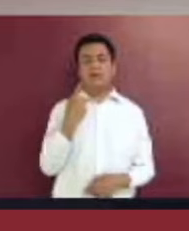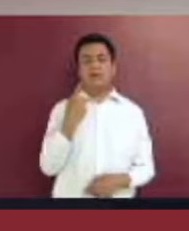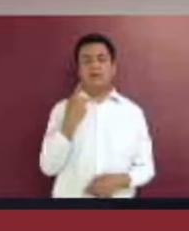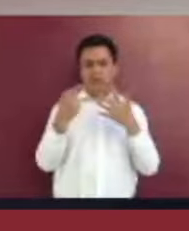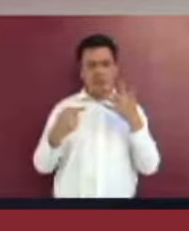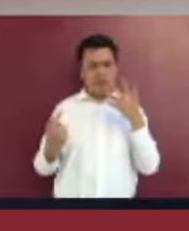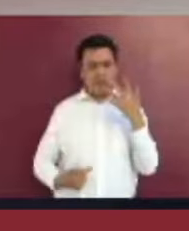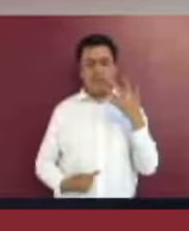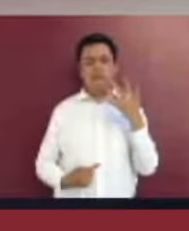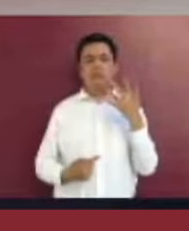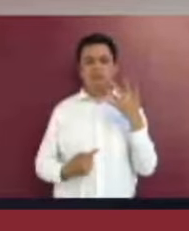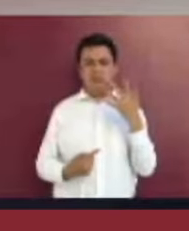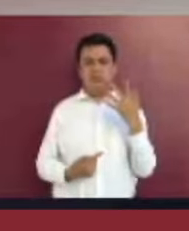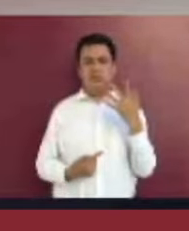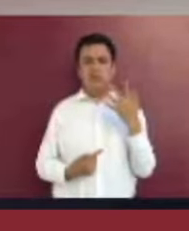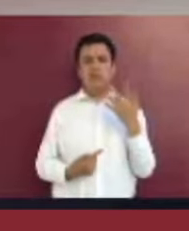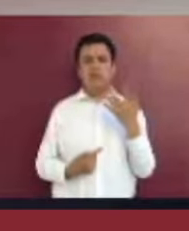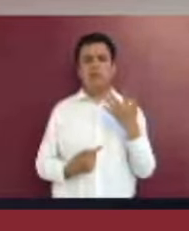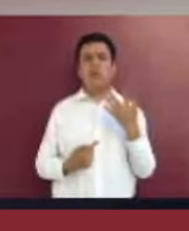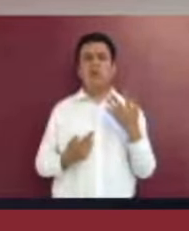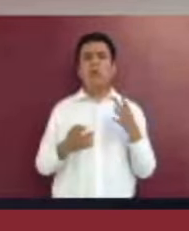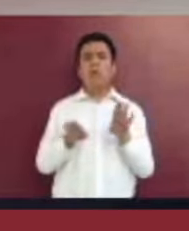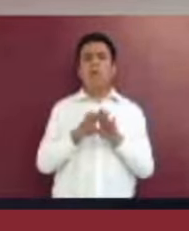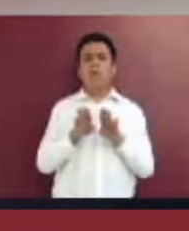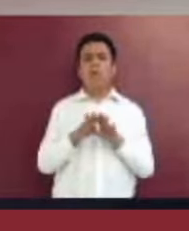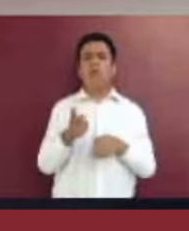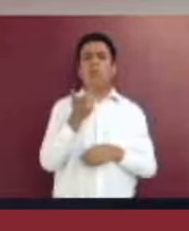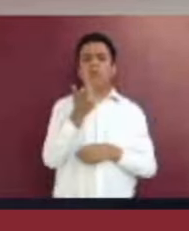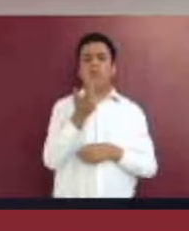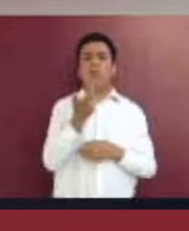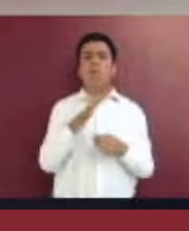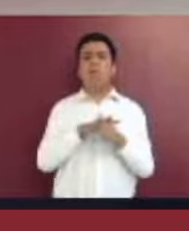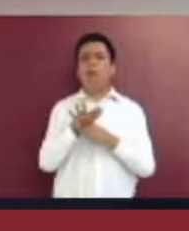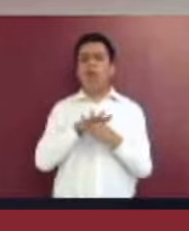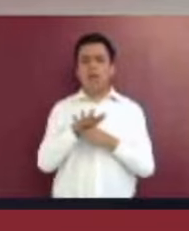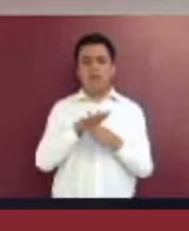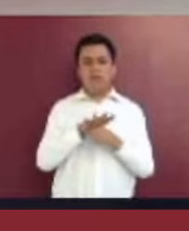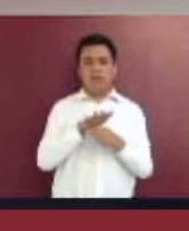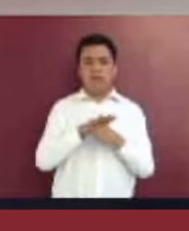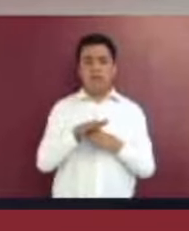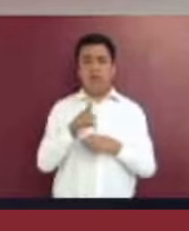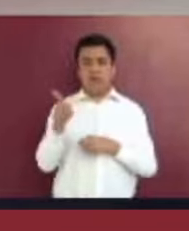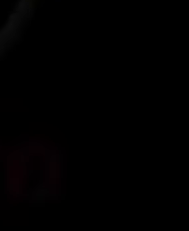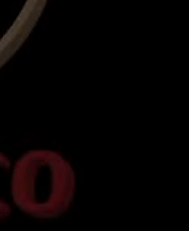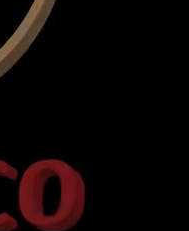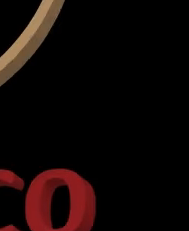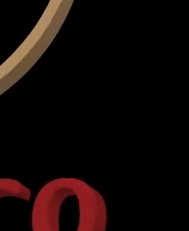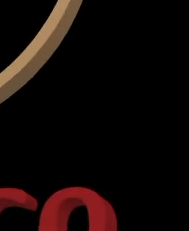atención y apoyo juntos podemos construir un mejor futuro para nuestro